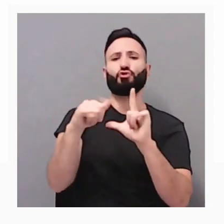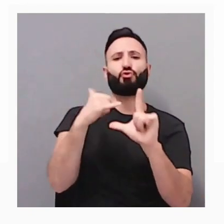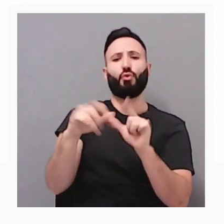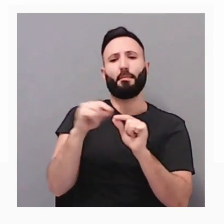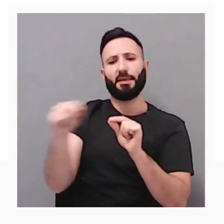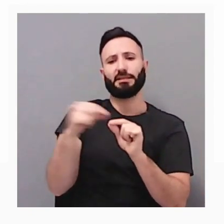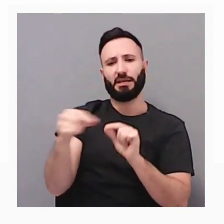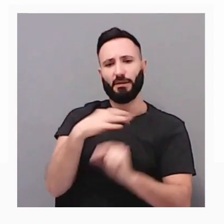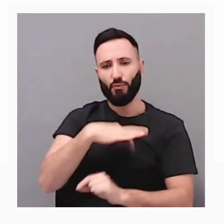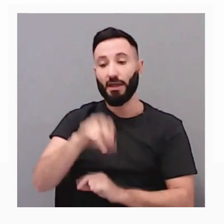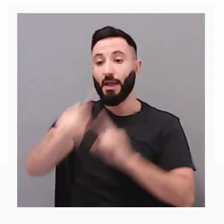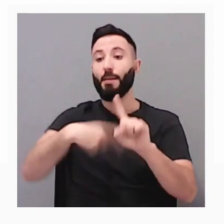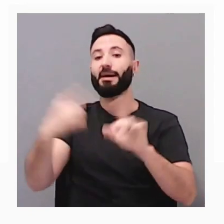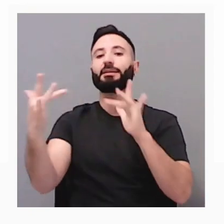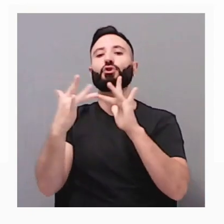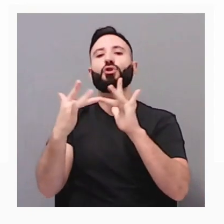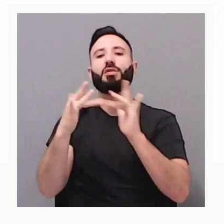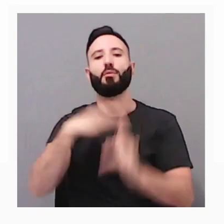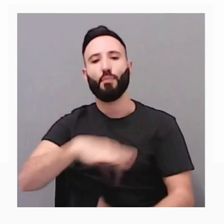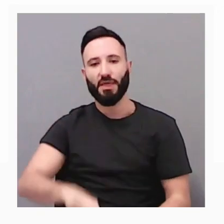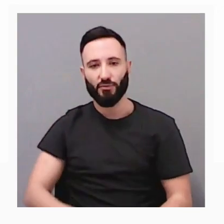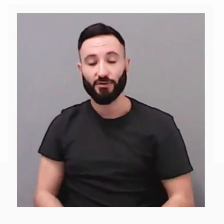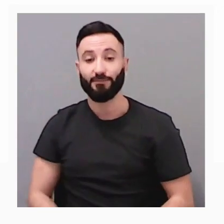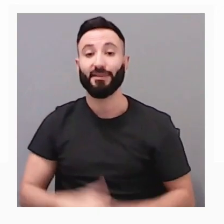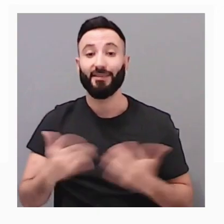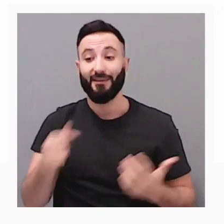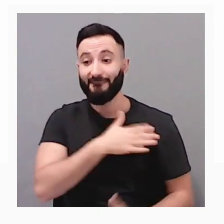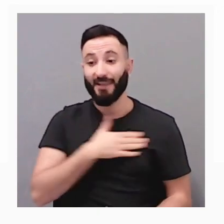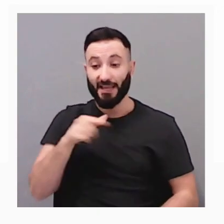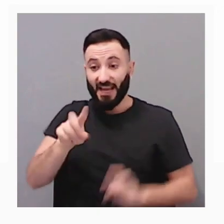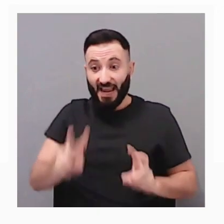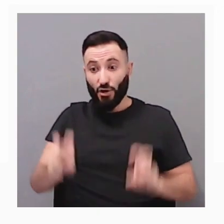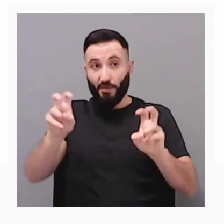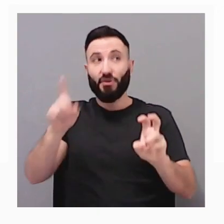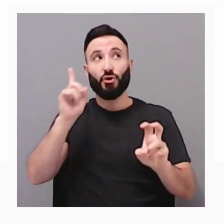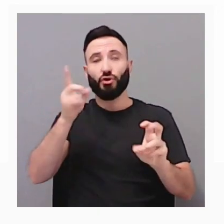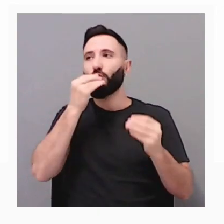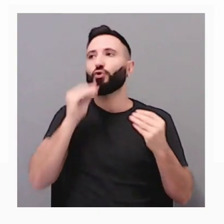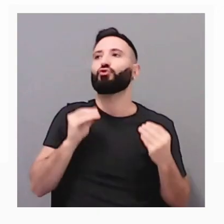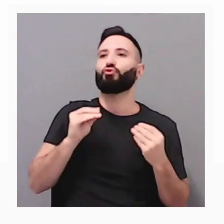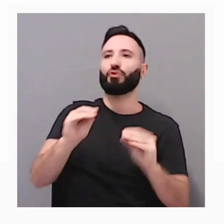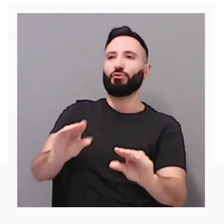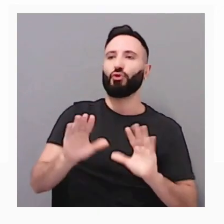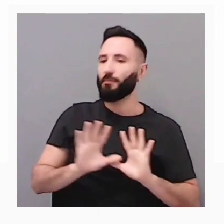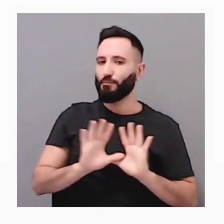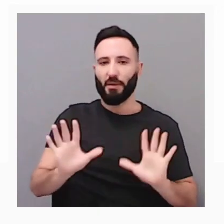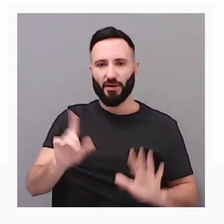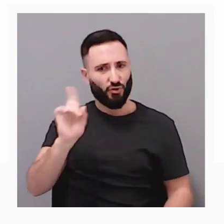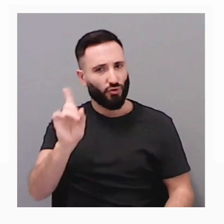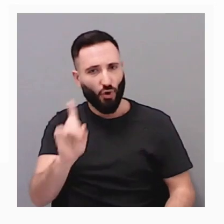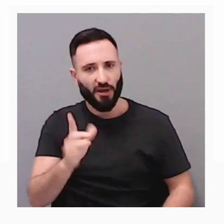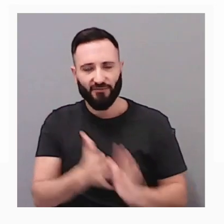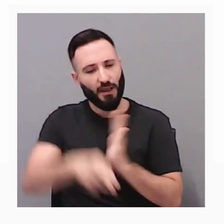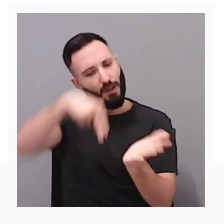que podemos comunicarnos. A mí me gustaría decir que esa innovación no tiene que ser un sustituto, en absoluto, de la